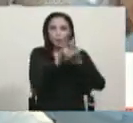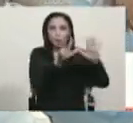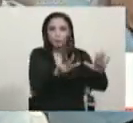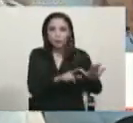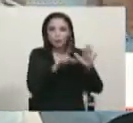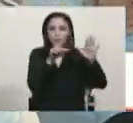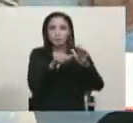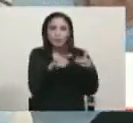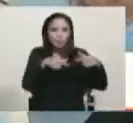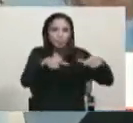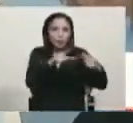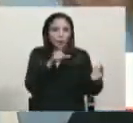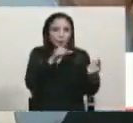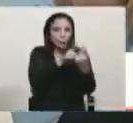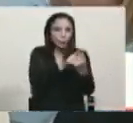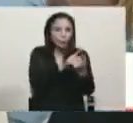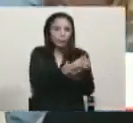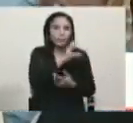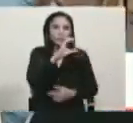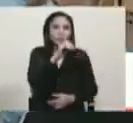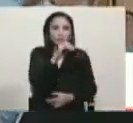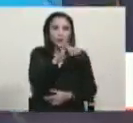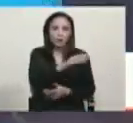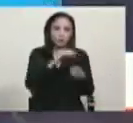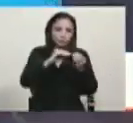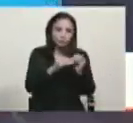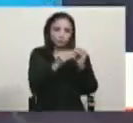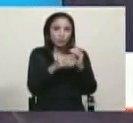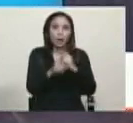1.186 consultorios populares.